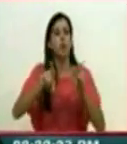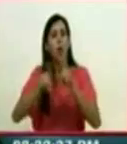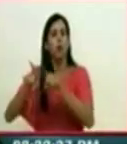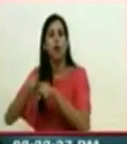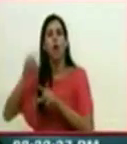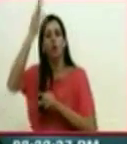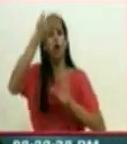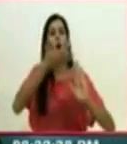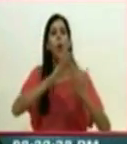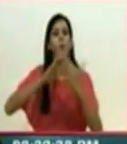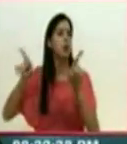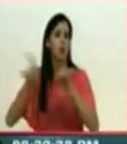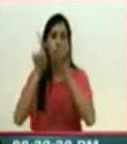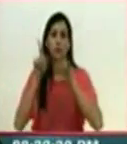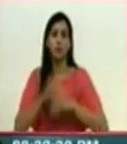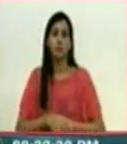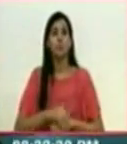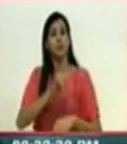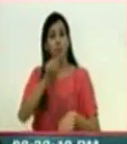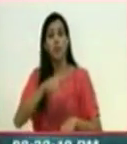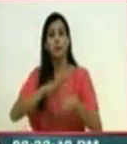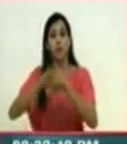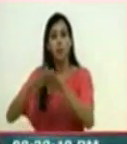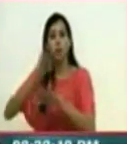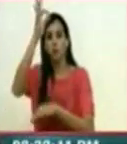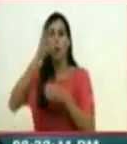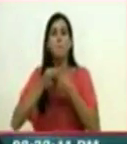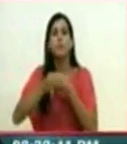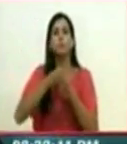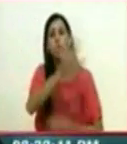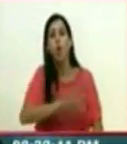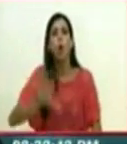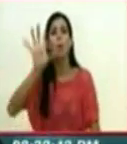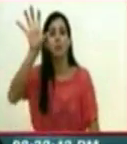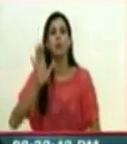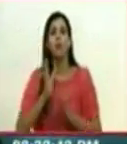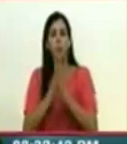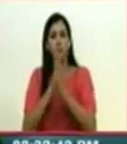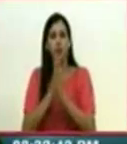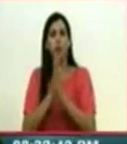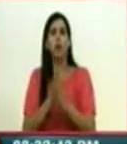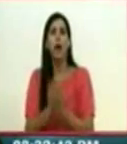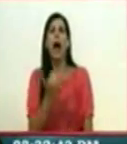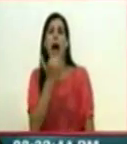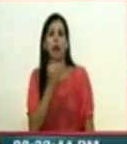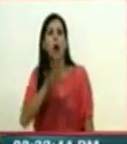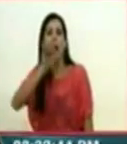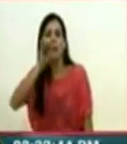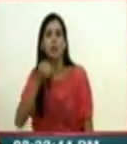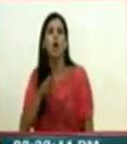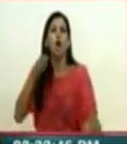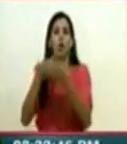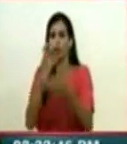comunales. De igual forma, exhortaron a los consejos municipales del país a hacer su debido pronunciamiento en contra de la